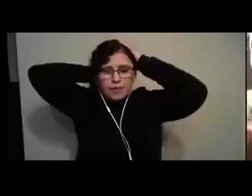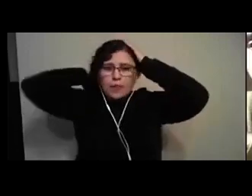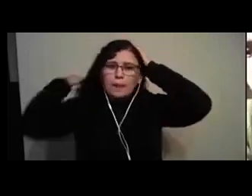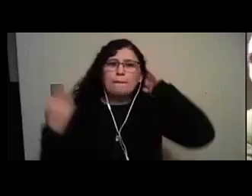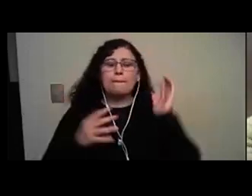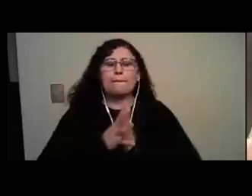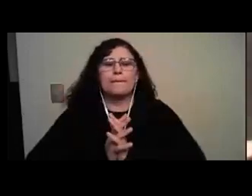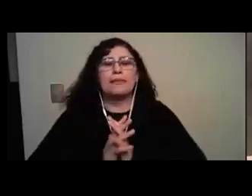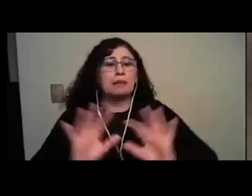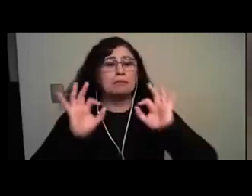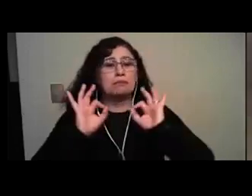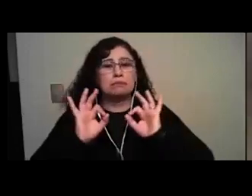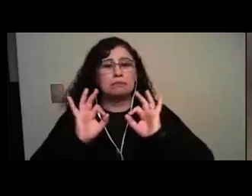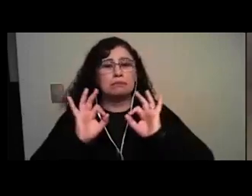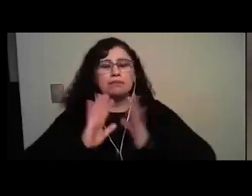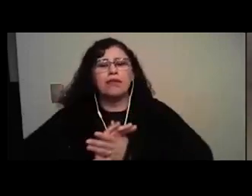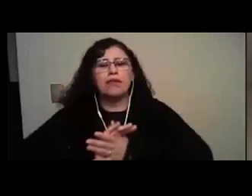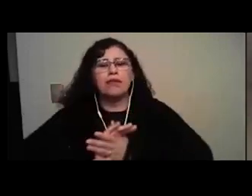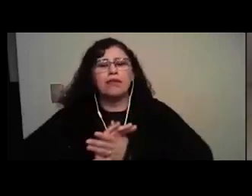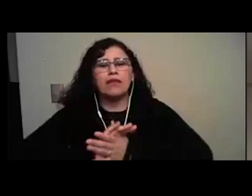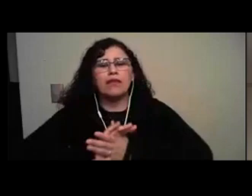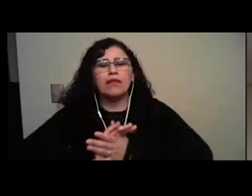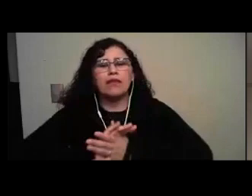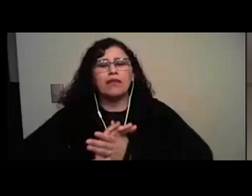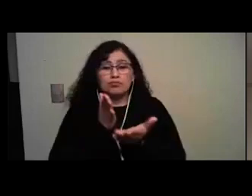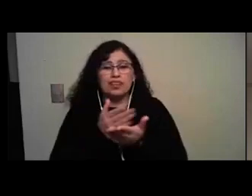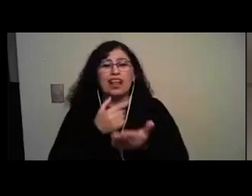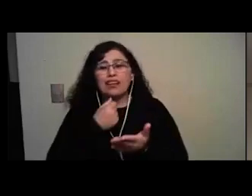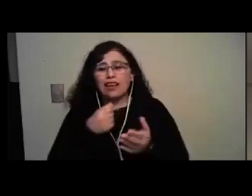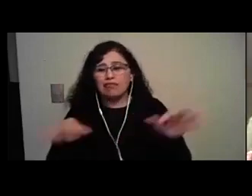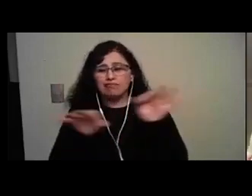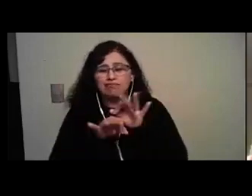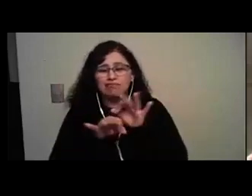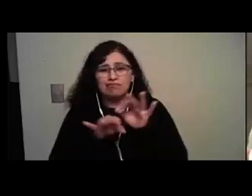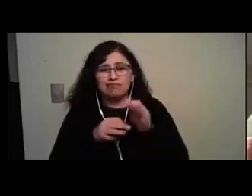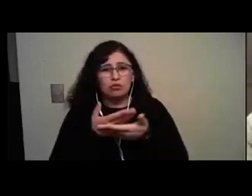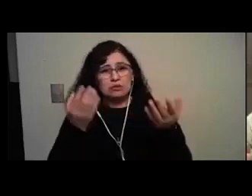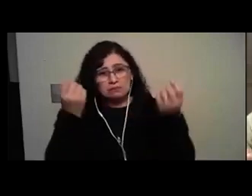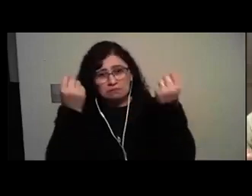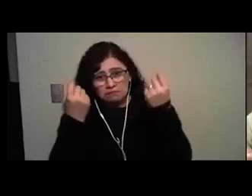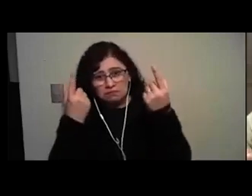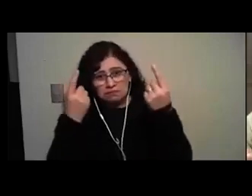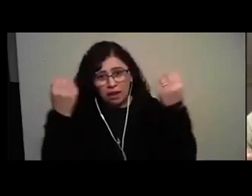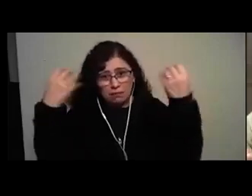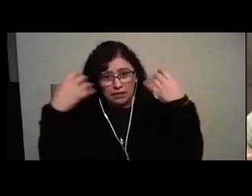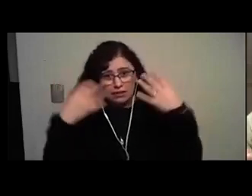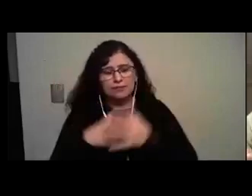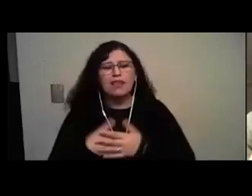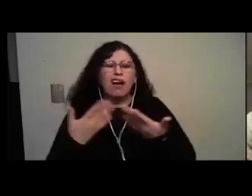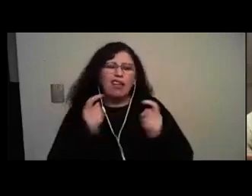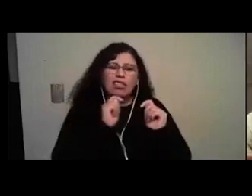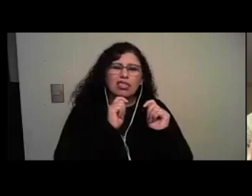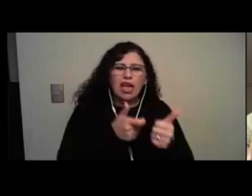Perfecto, es lo que he querido compartir con ustedes el día de hoy, ¿ya? Que tiene que ver con algunas técnicas de transferencia